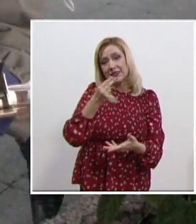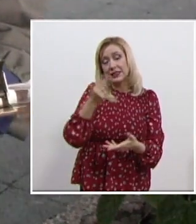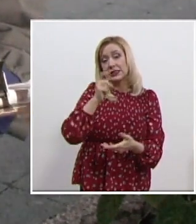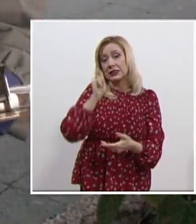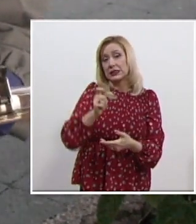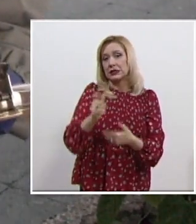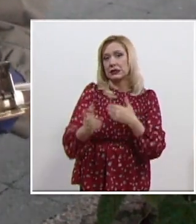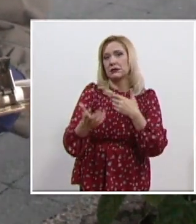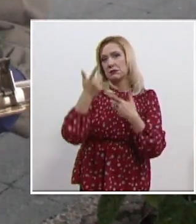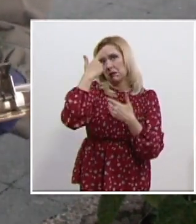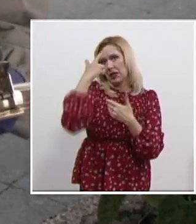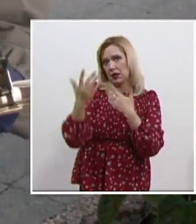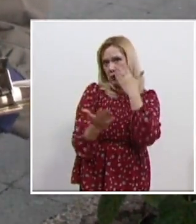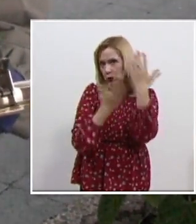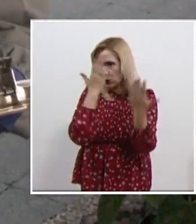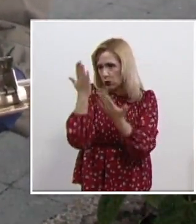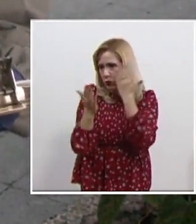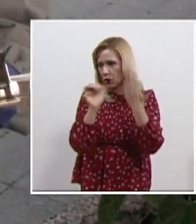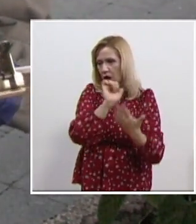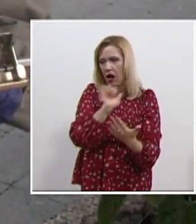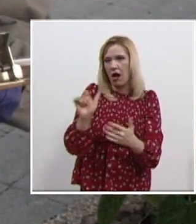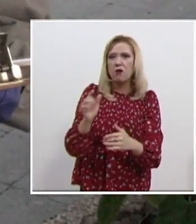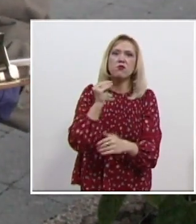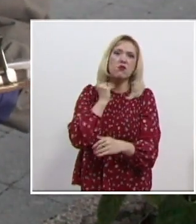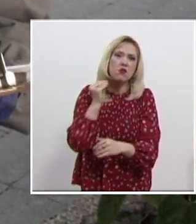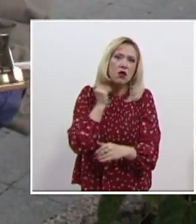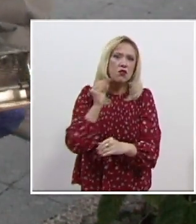se fortalece la capacitación de sus integrantes.